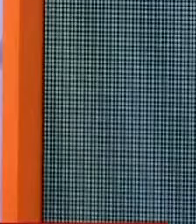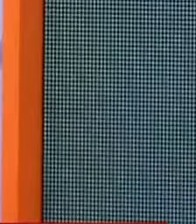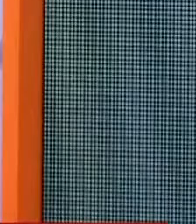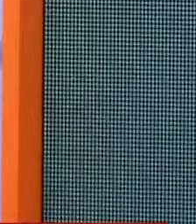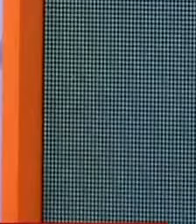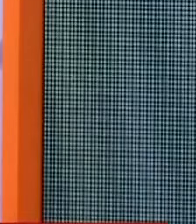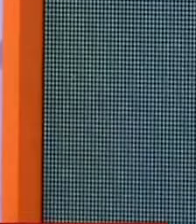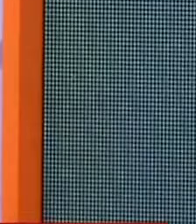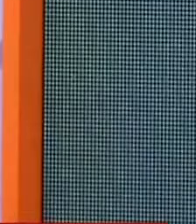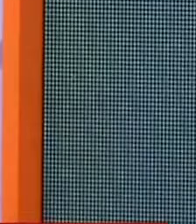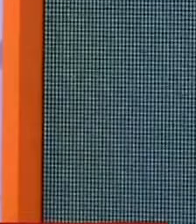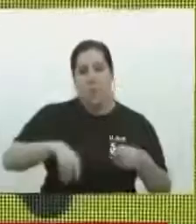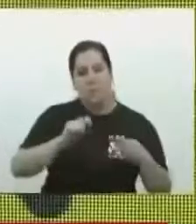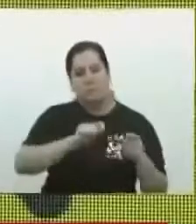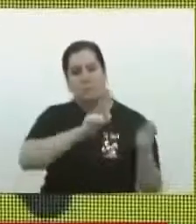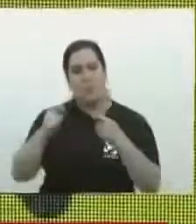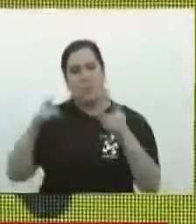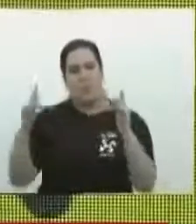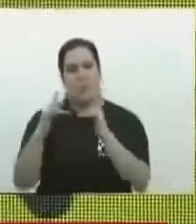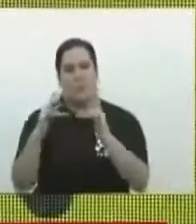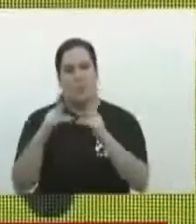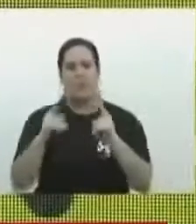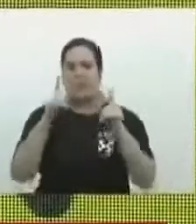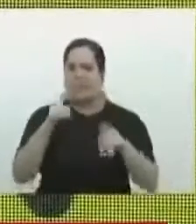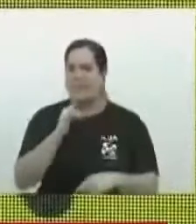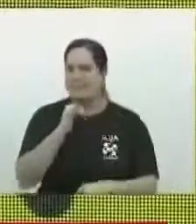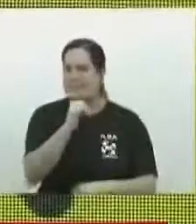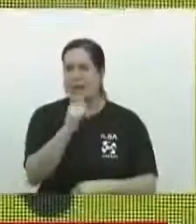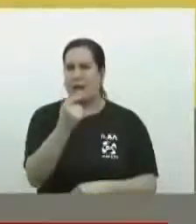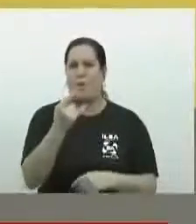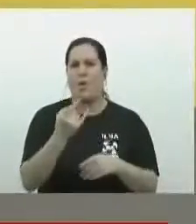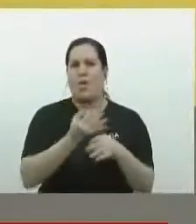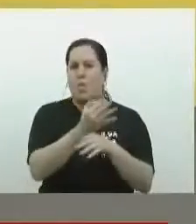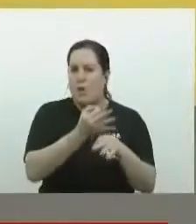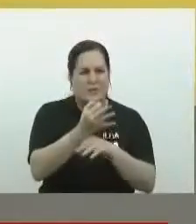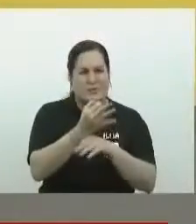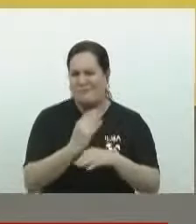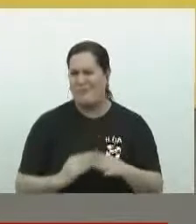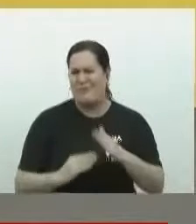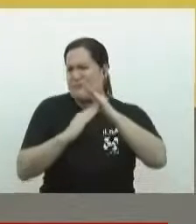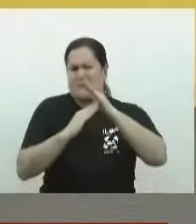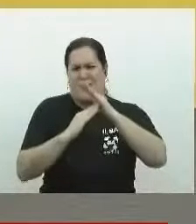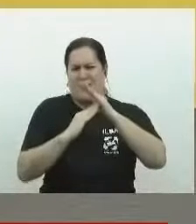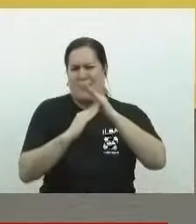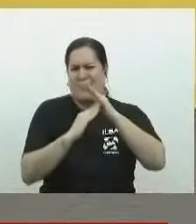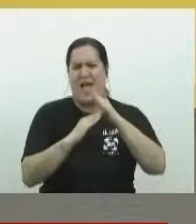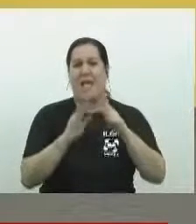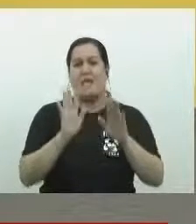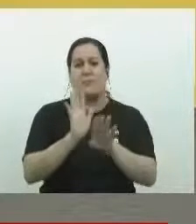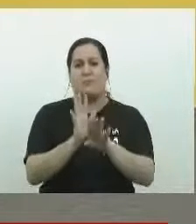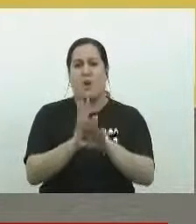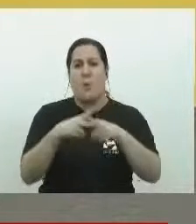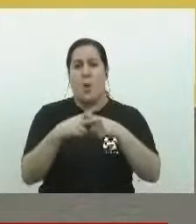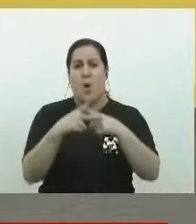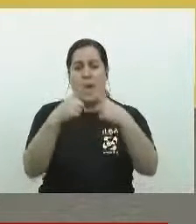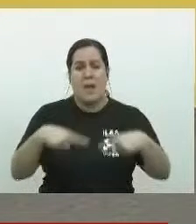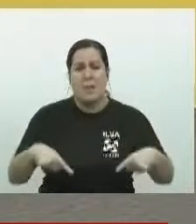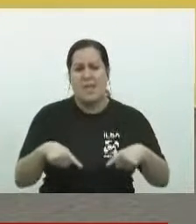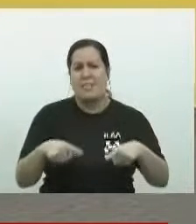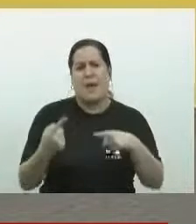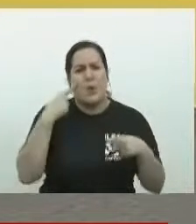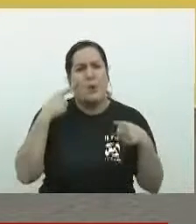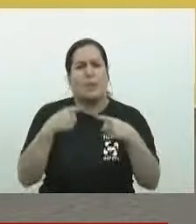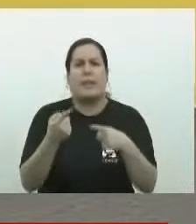Que hoy justamente Larreta, que estaba junto a Soledad Acuña, la ministra de Educación porteña, hablaba de fechas. El 7 de febrero,